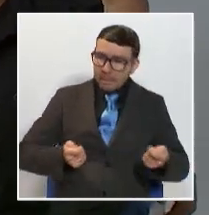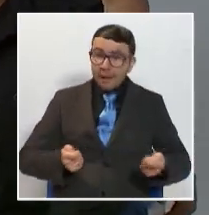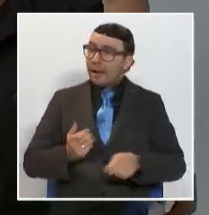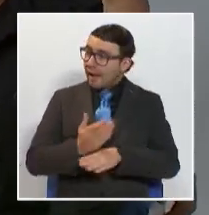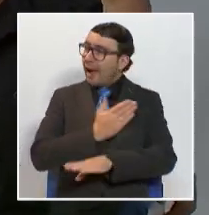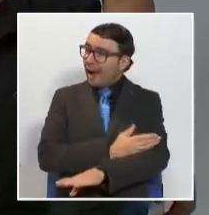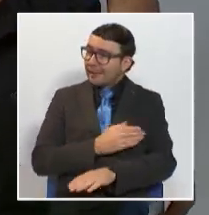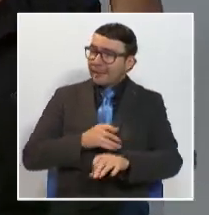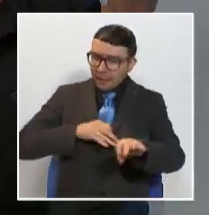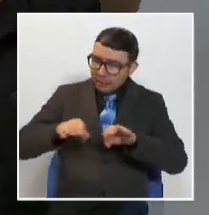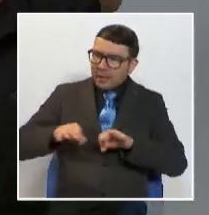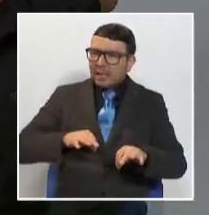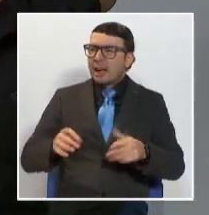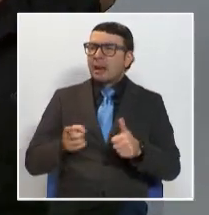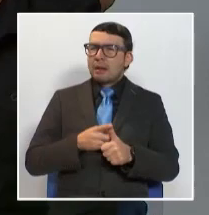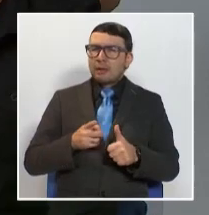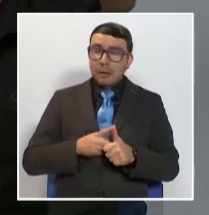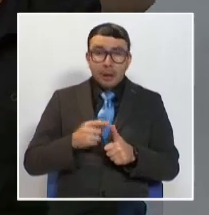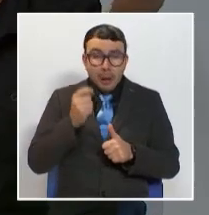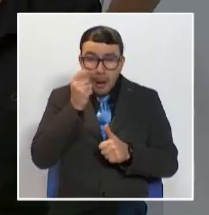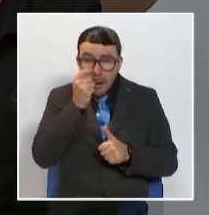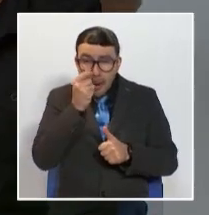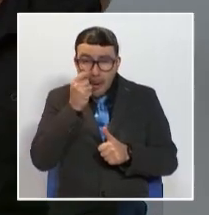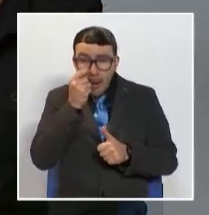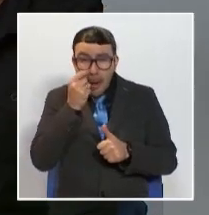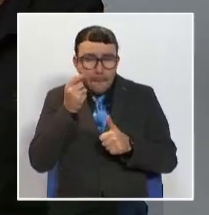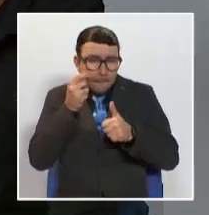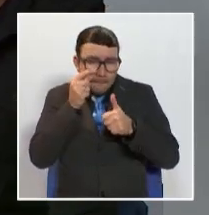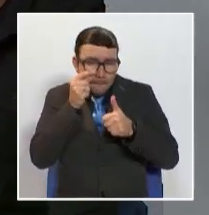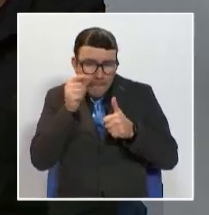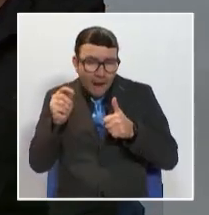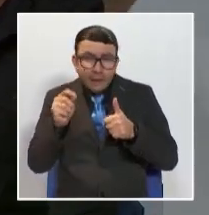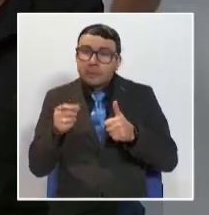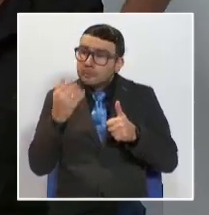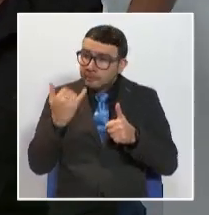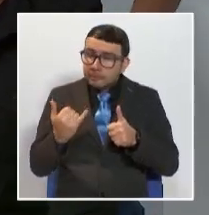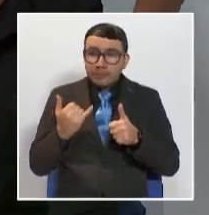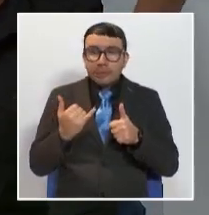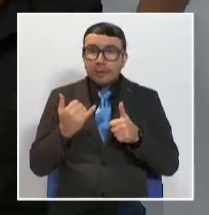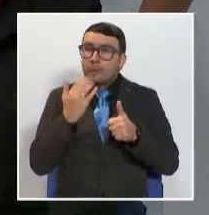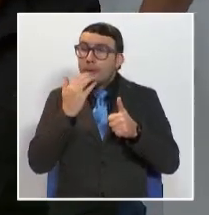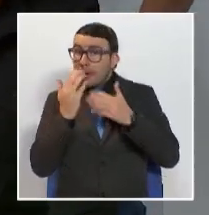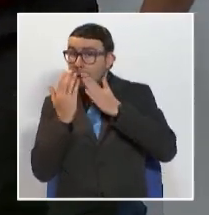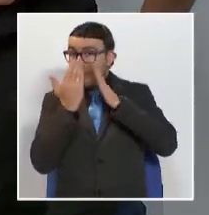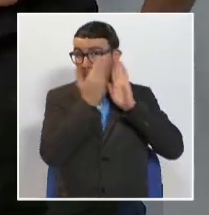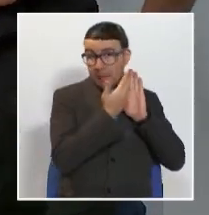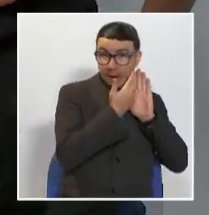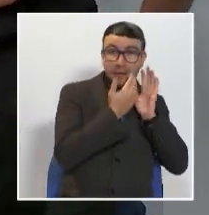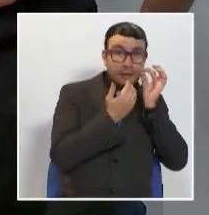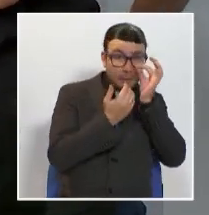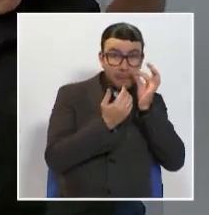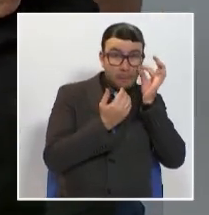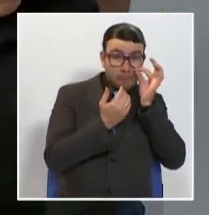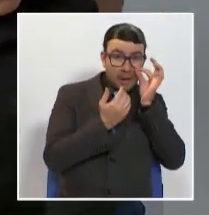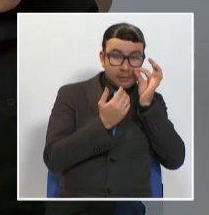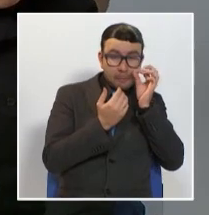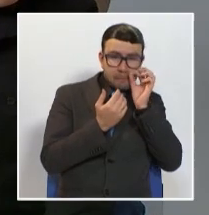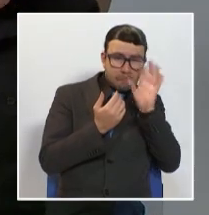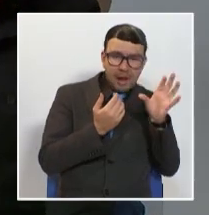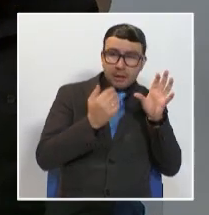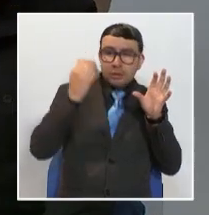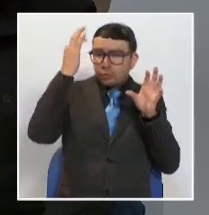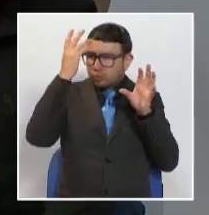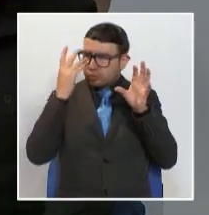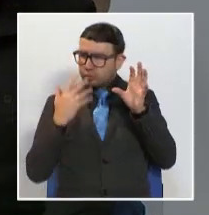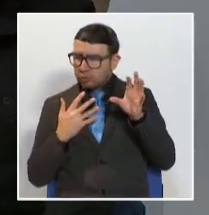ahora, lo de la quema de la verruguita que tenía, que fue pues al otro lado de donde tiene el vitiligo, y los tratamientos